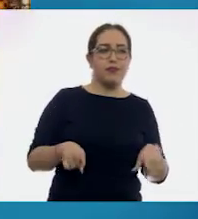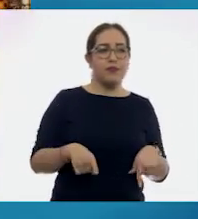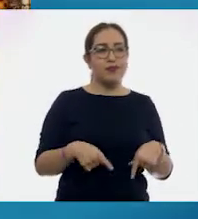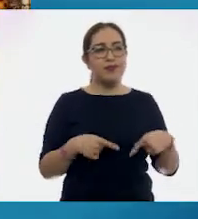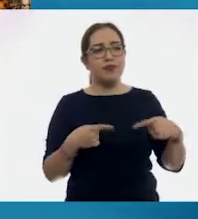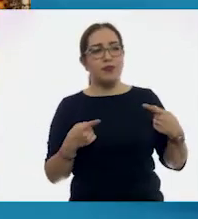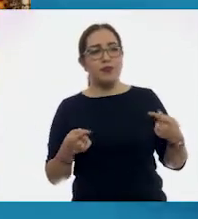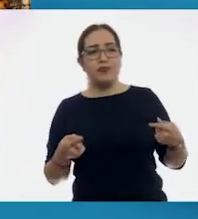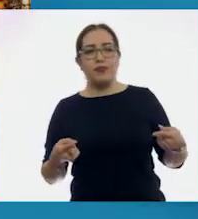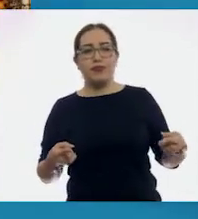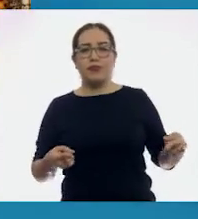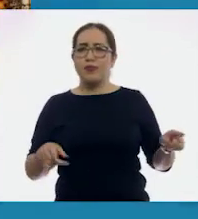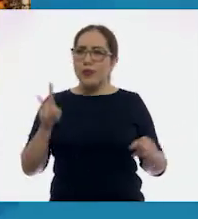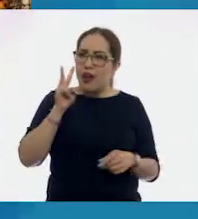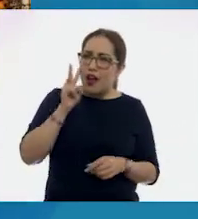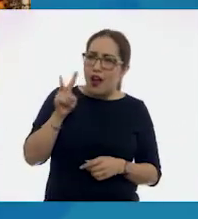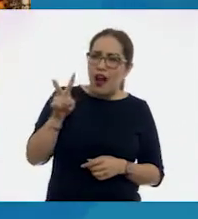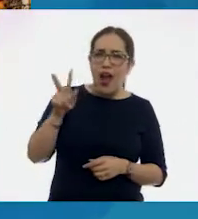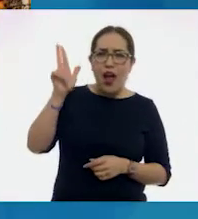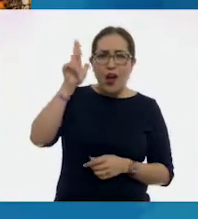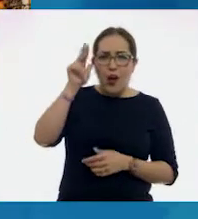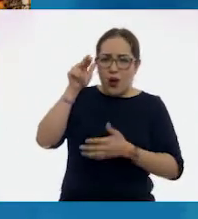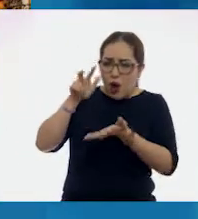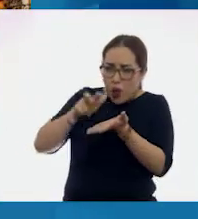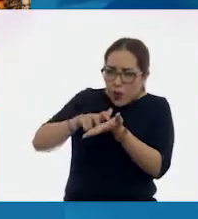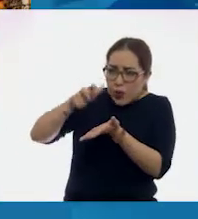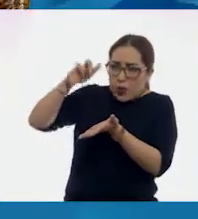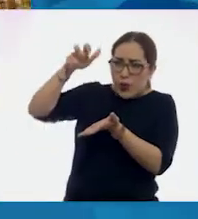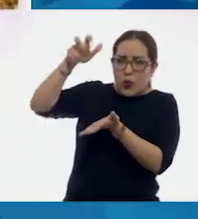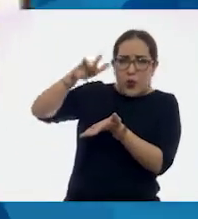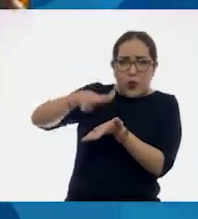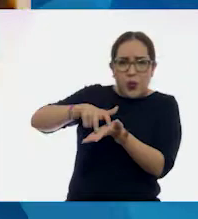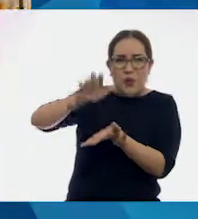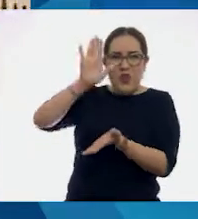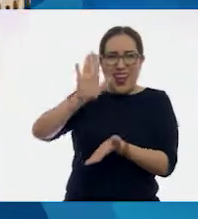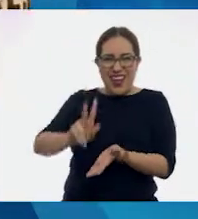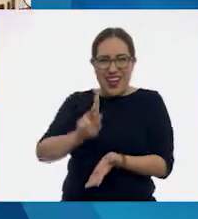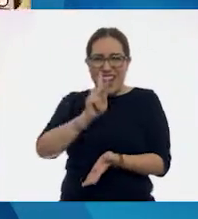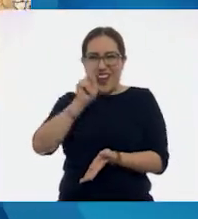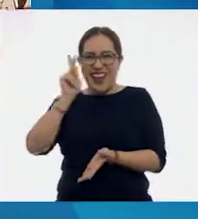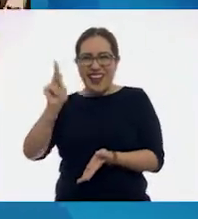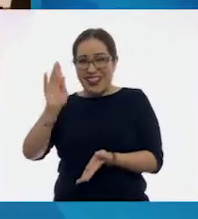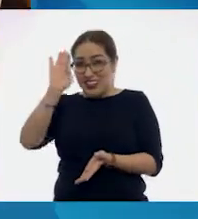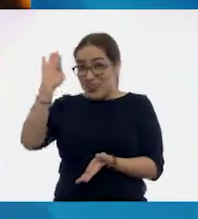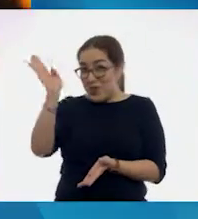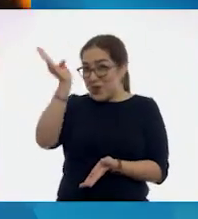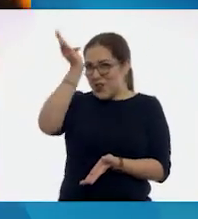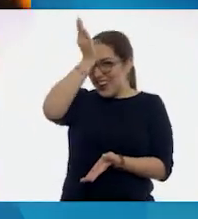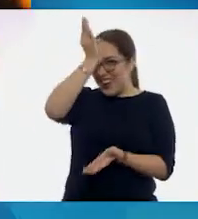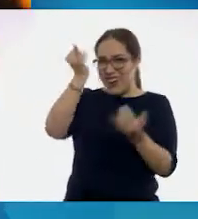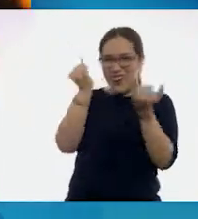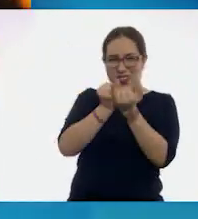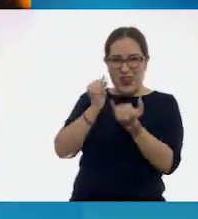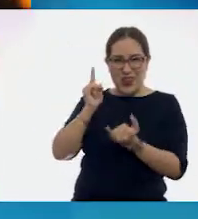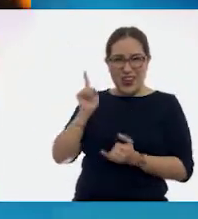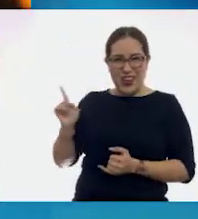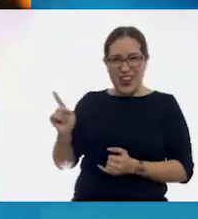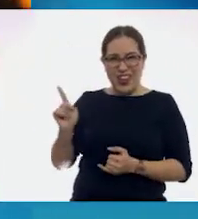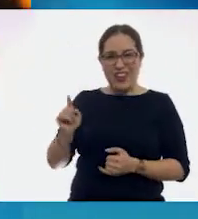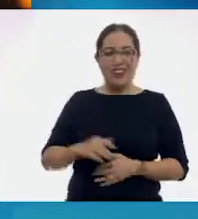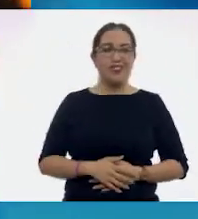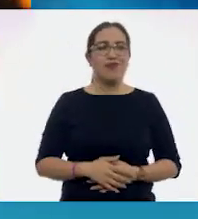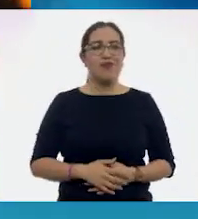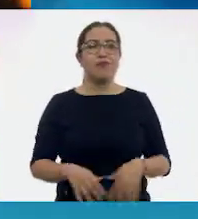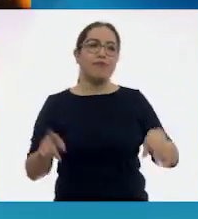Vieron brincar a la liebre como un borrego cimarrón.